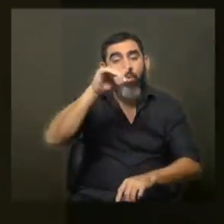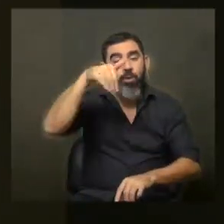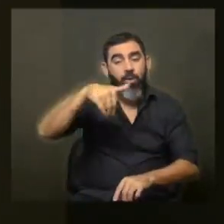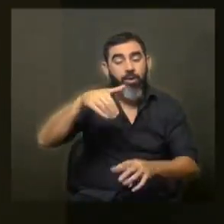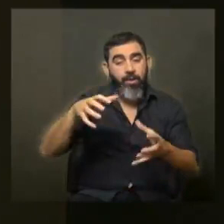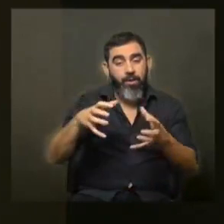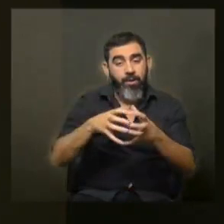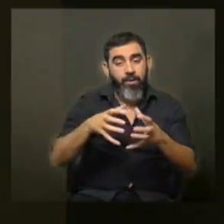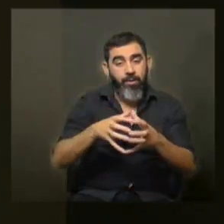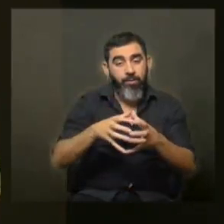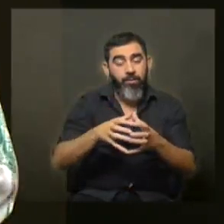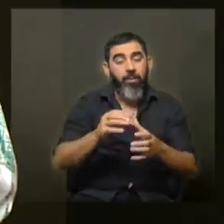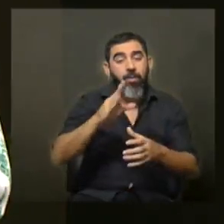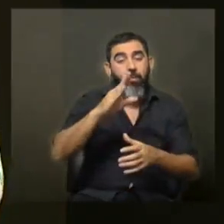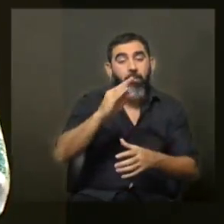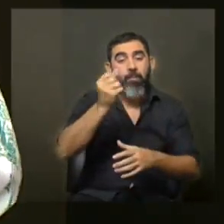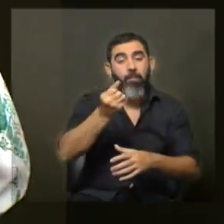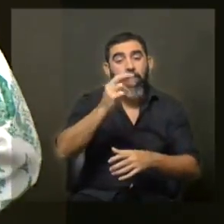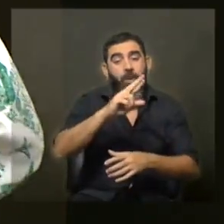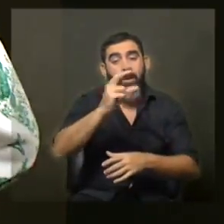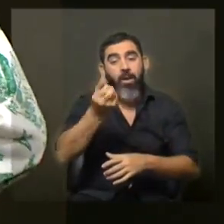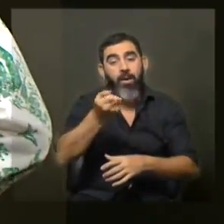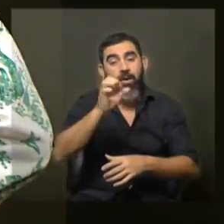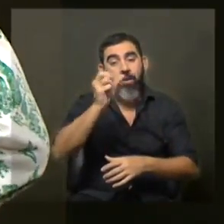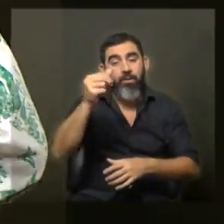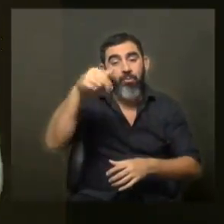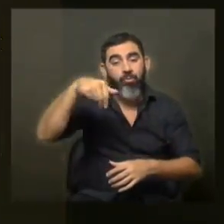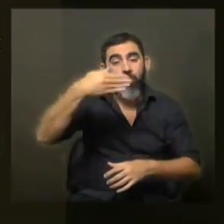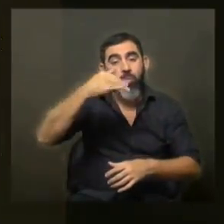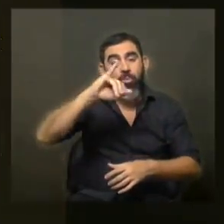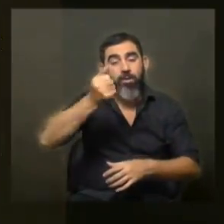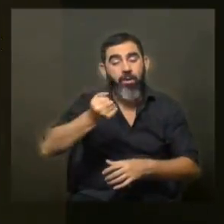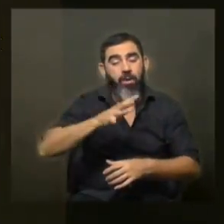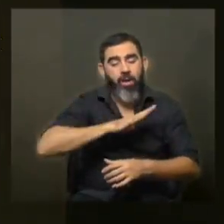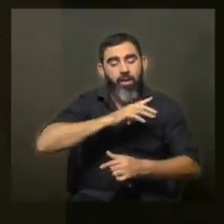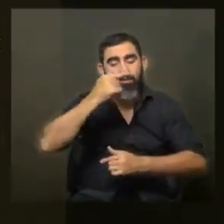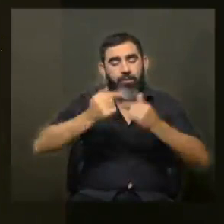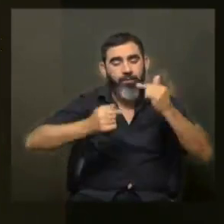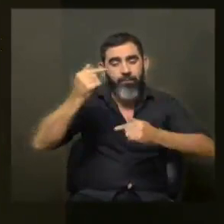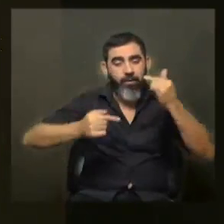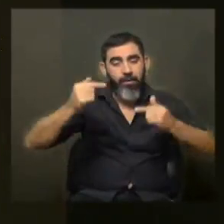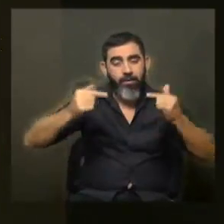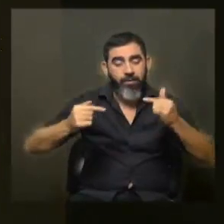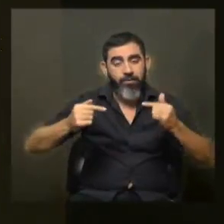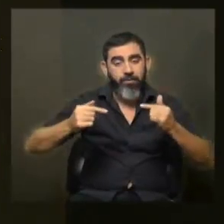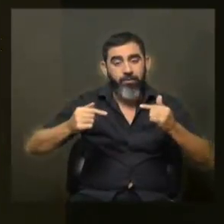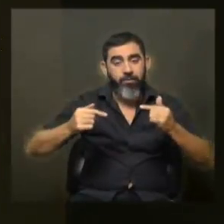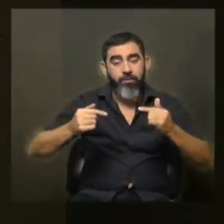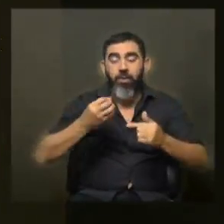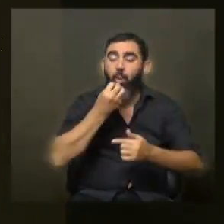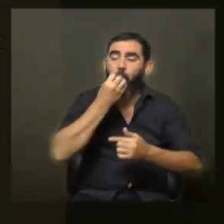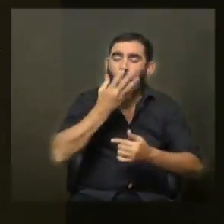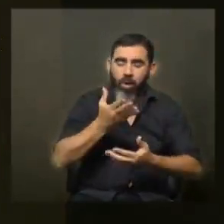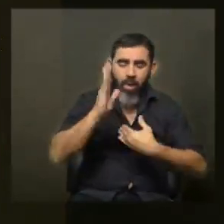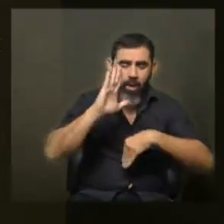de trastornos se llaman parasomnias y que son alteraciones muy variadas. Hay varios tipos de parasomnias que en general son benignas.